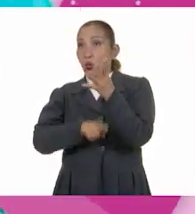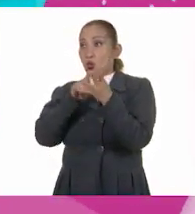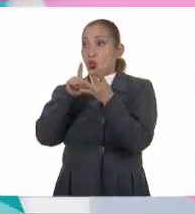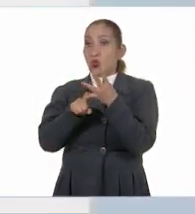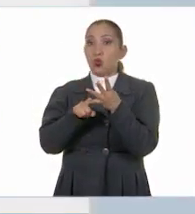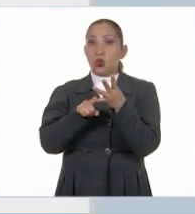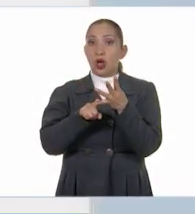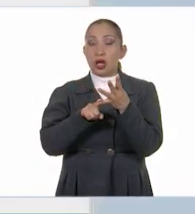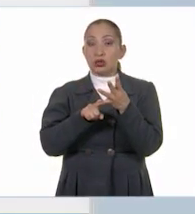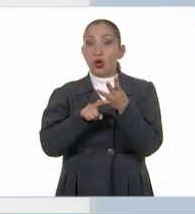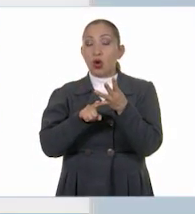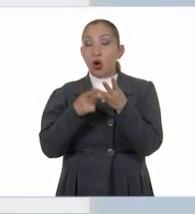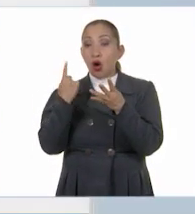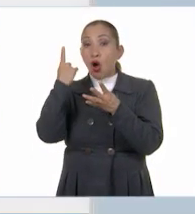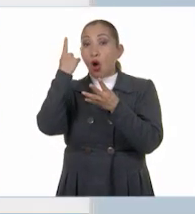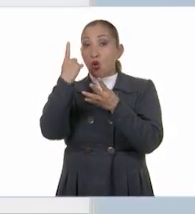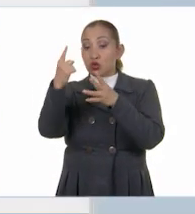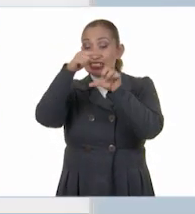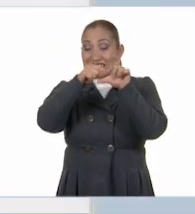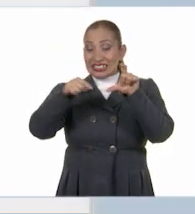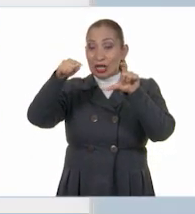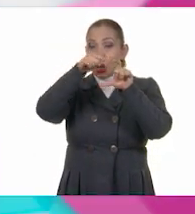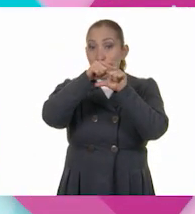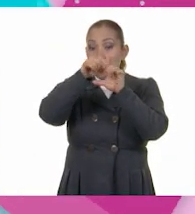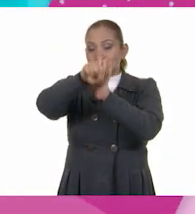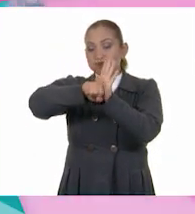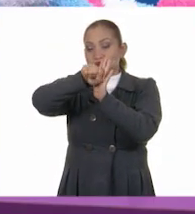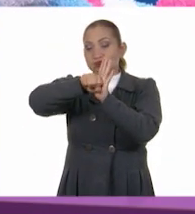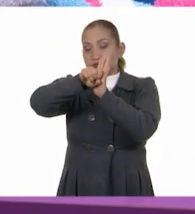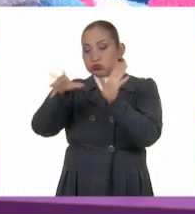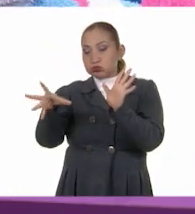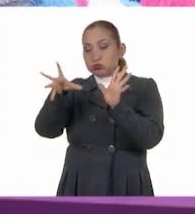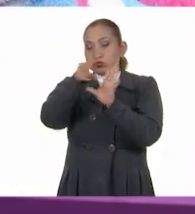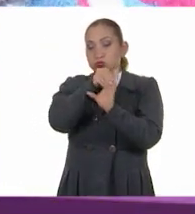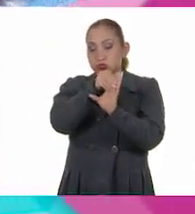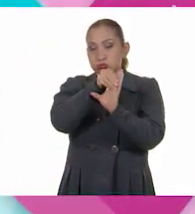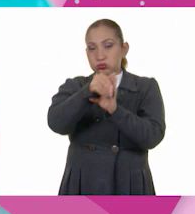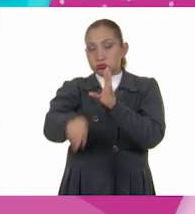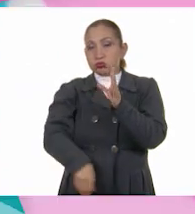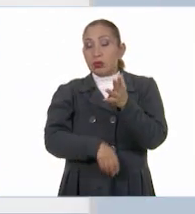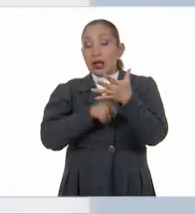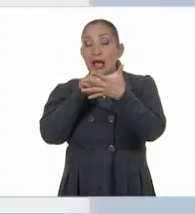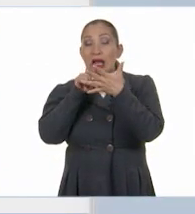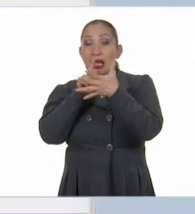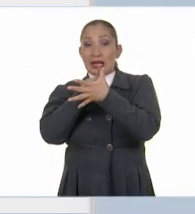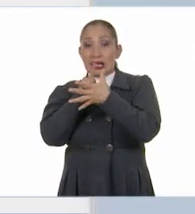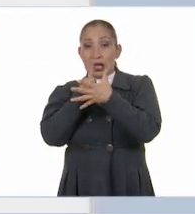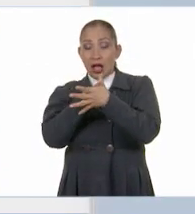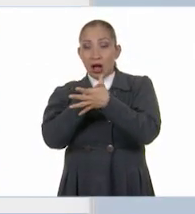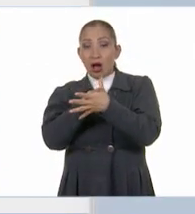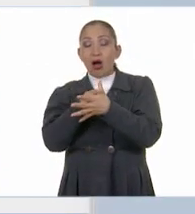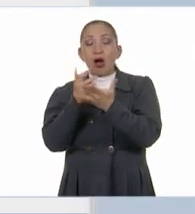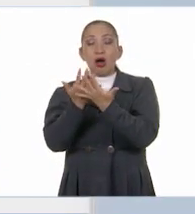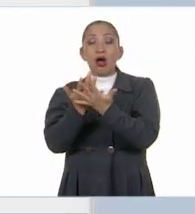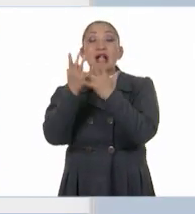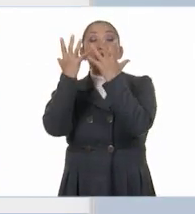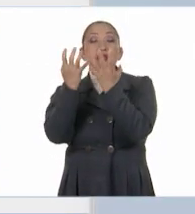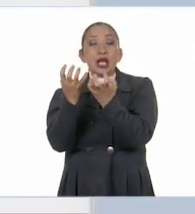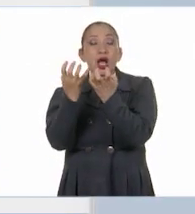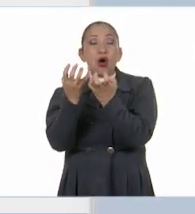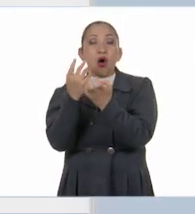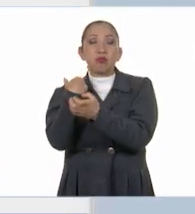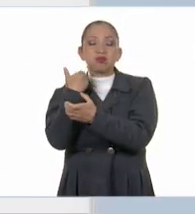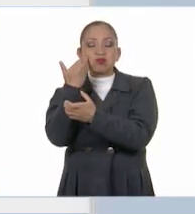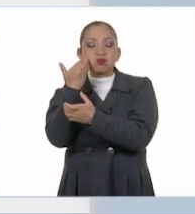sería pegar uno de los círculos. ¿Eh? Y el 5, dejar secar por unos minutitos.